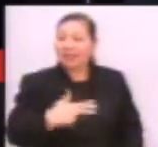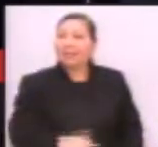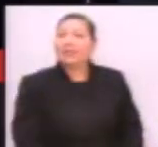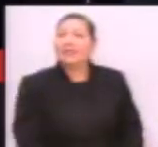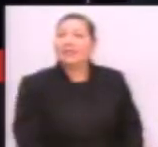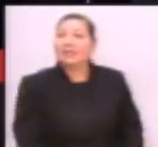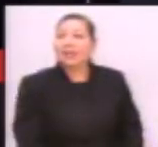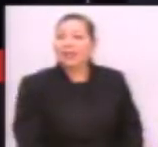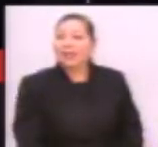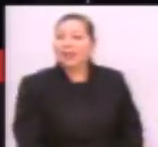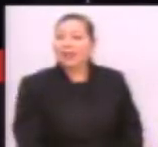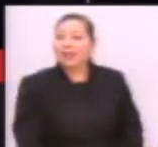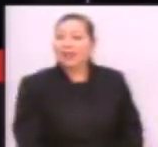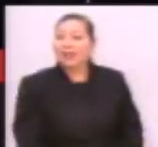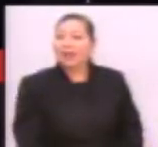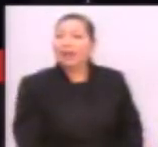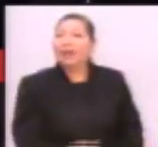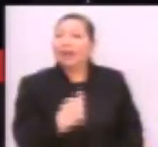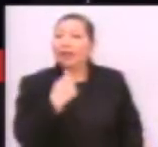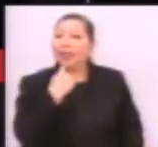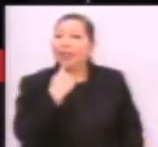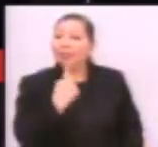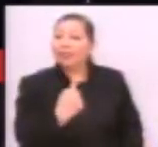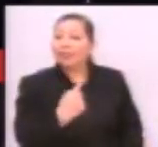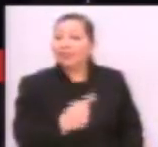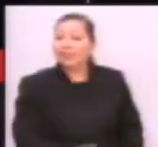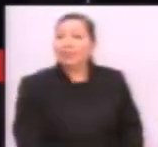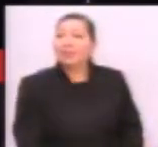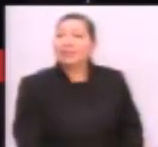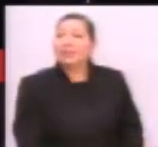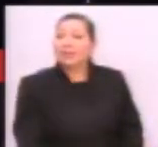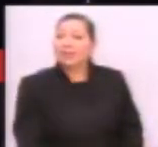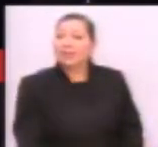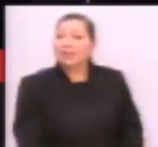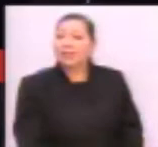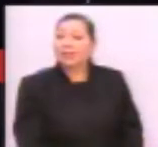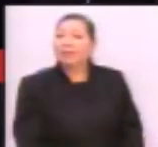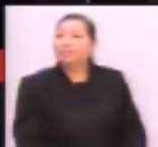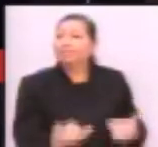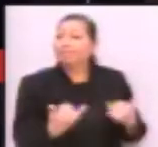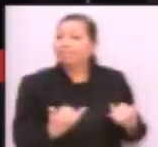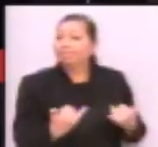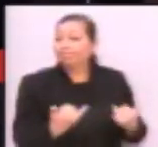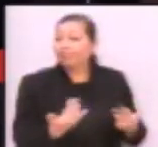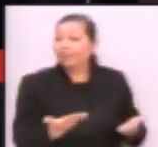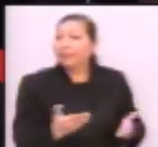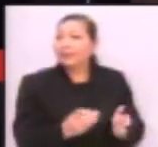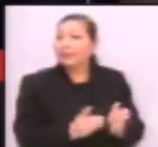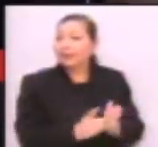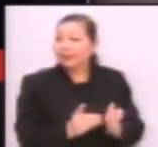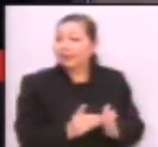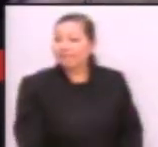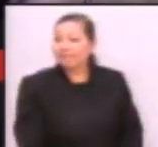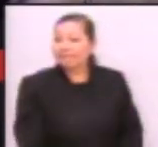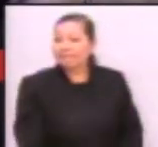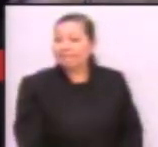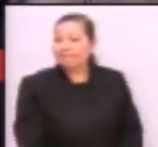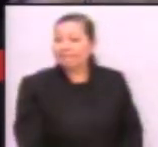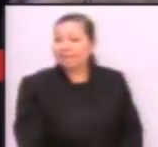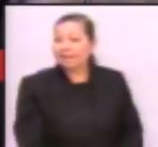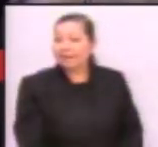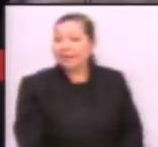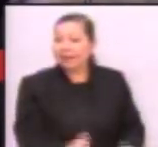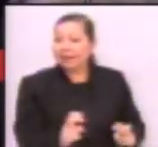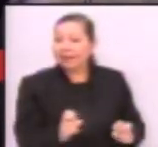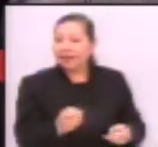señor, se establece también en este dictamen